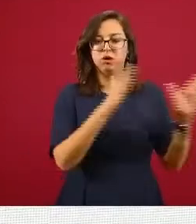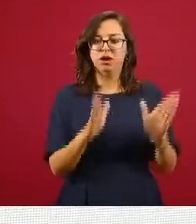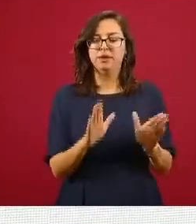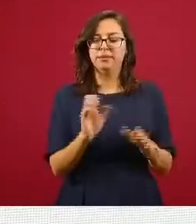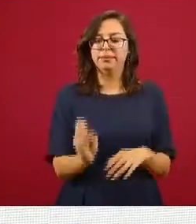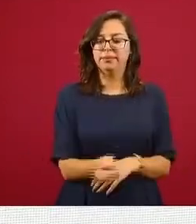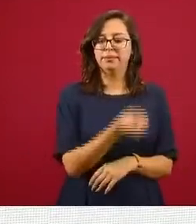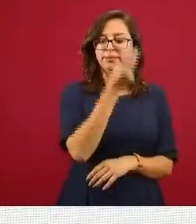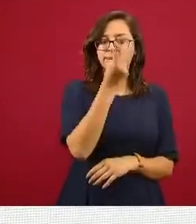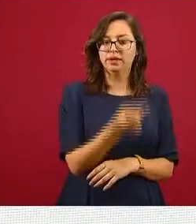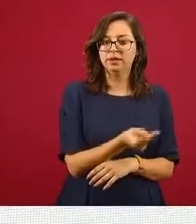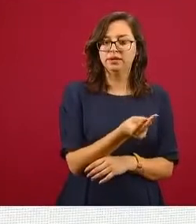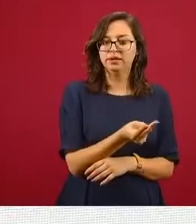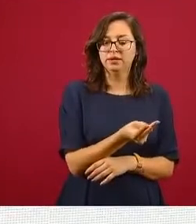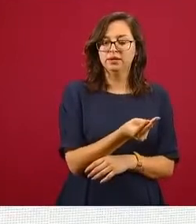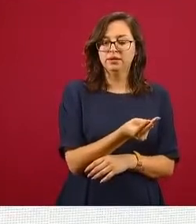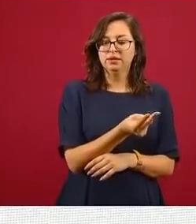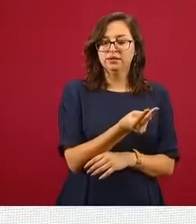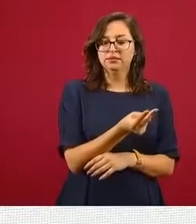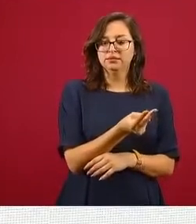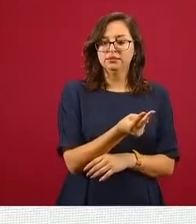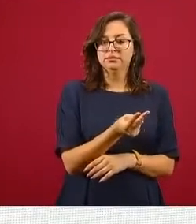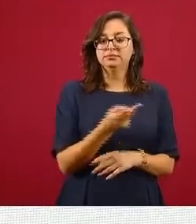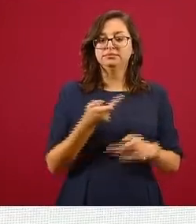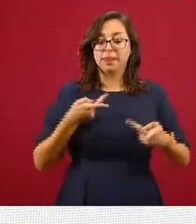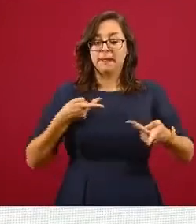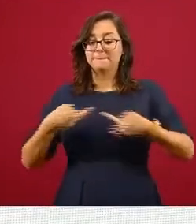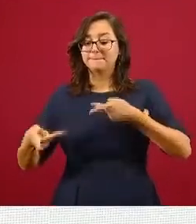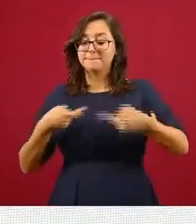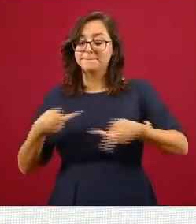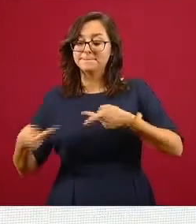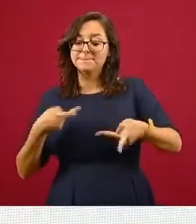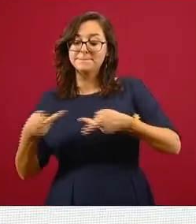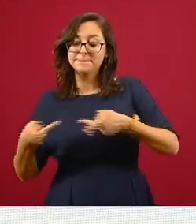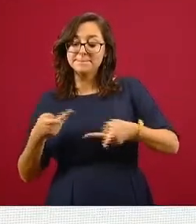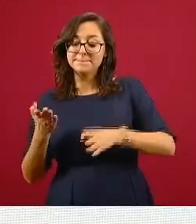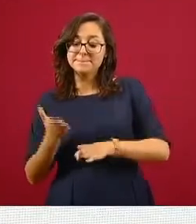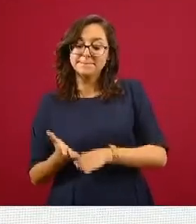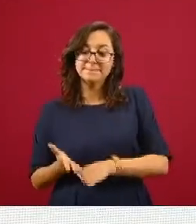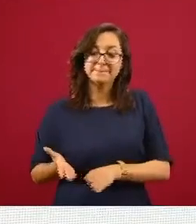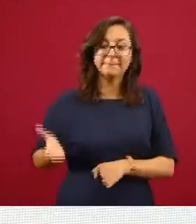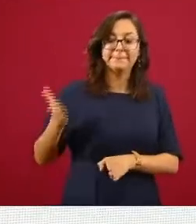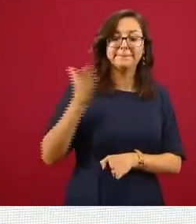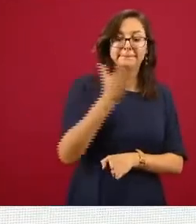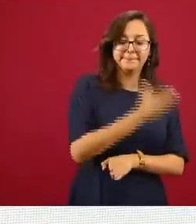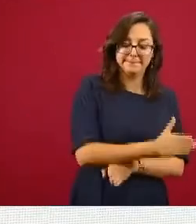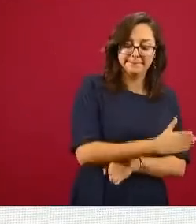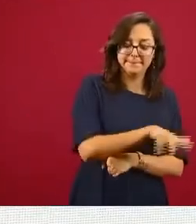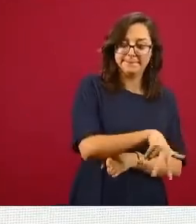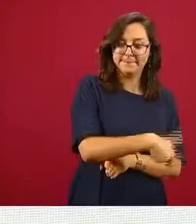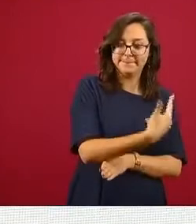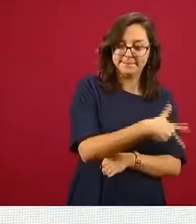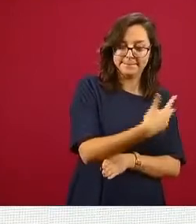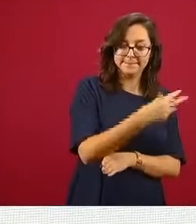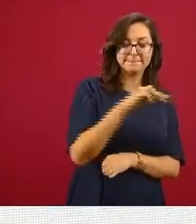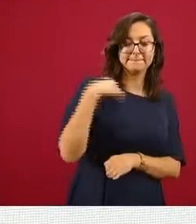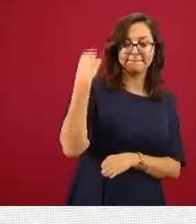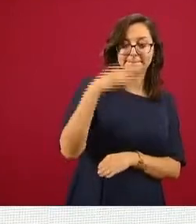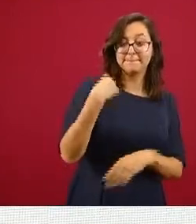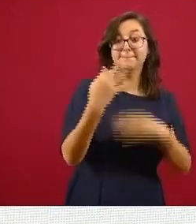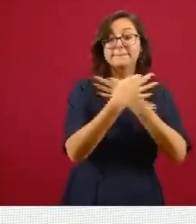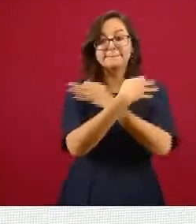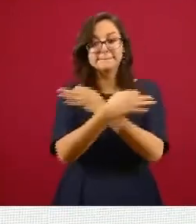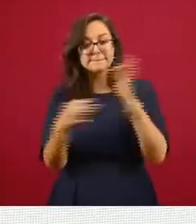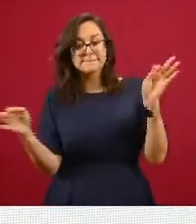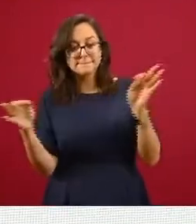retomo aquí, las medidas de fase 2 las anticipamos desde aquí, pero